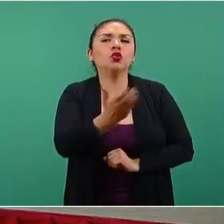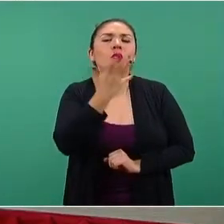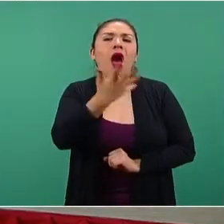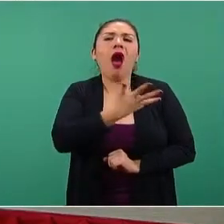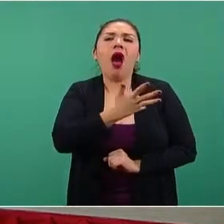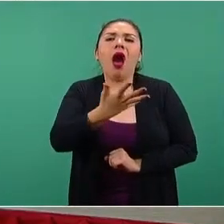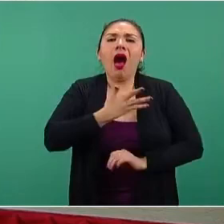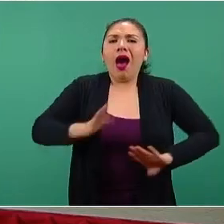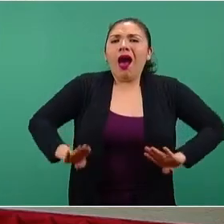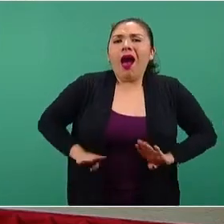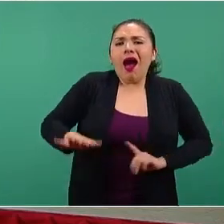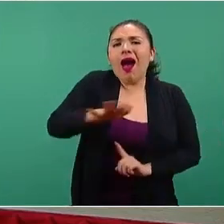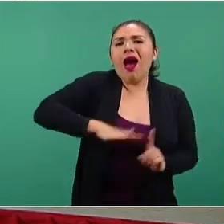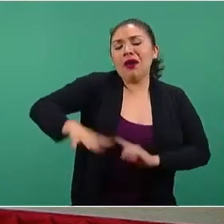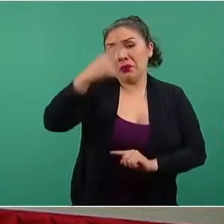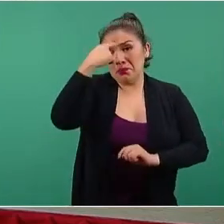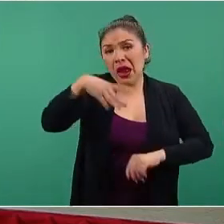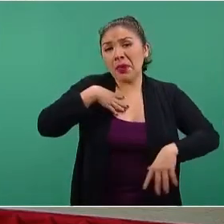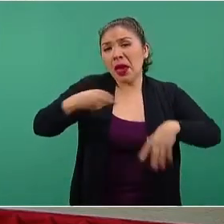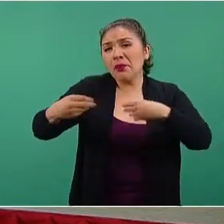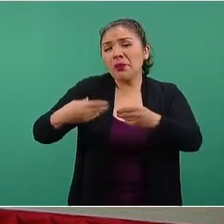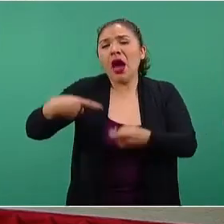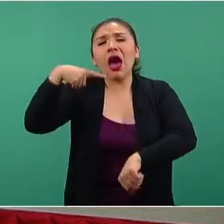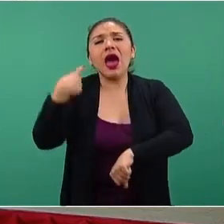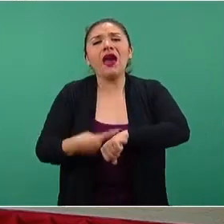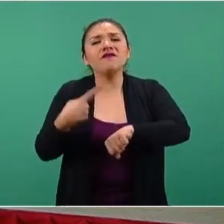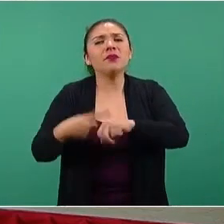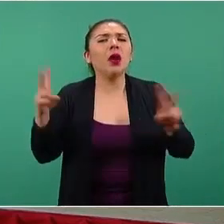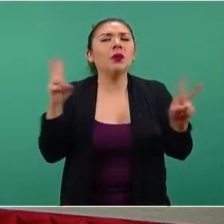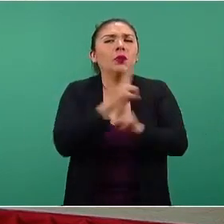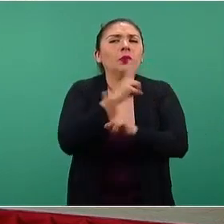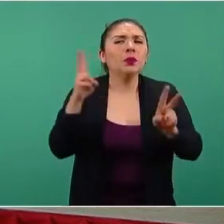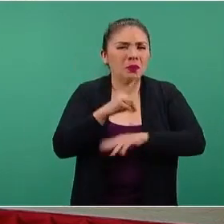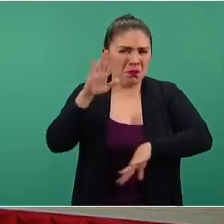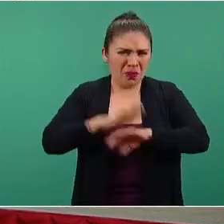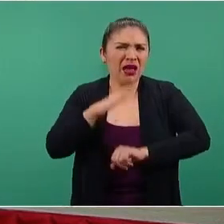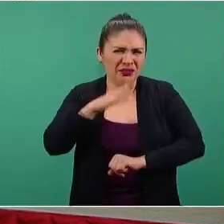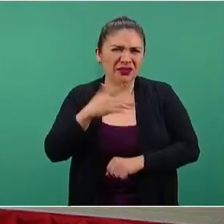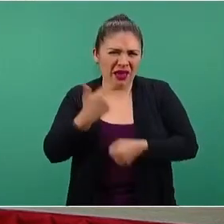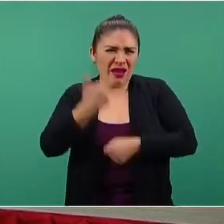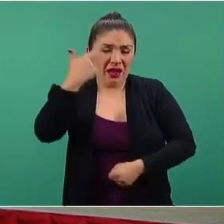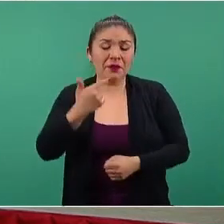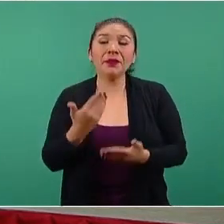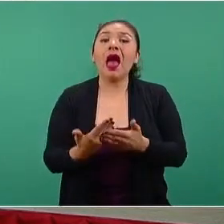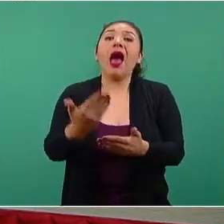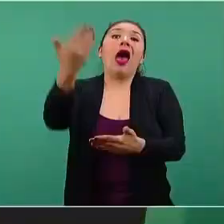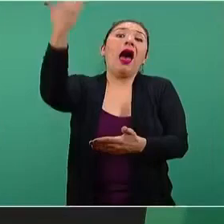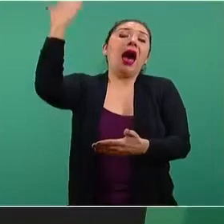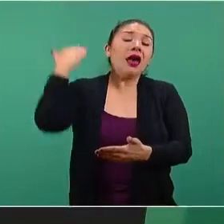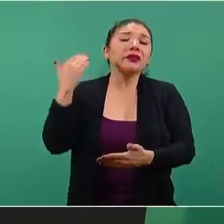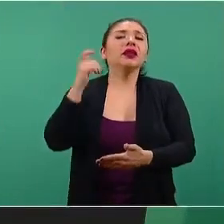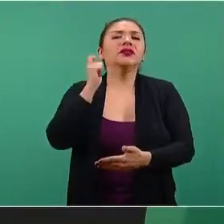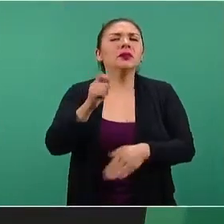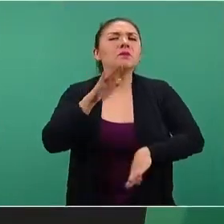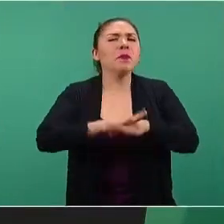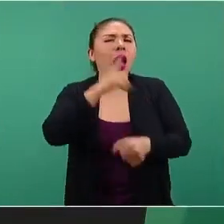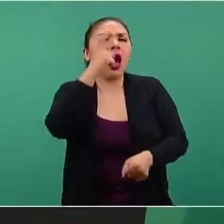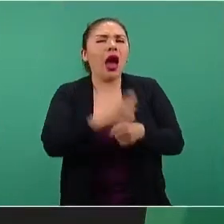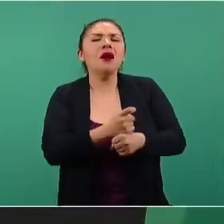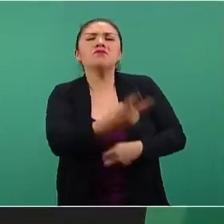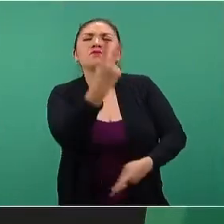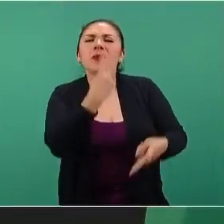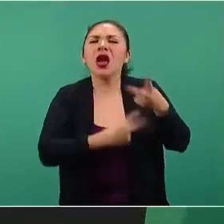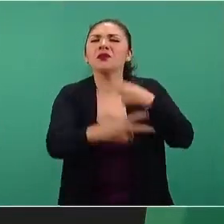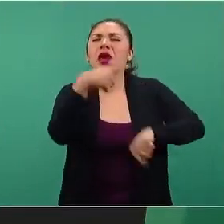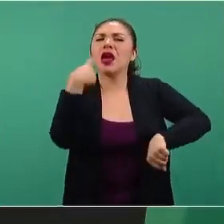un comportamiento epidémico de enfermedades respiratorias agudas, anteriormente enfocado mucho en la